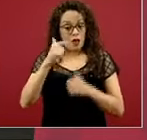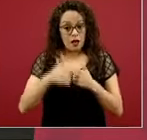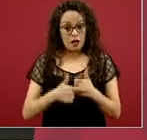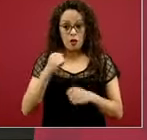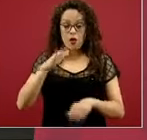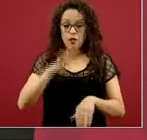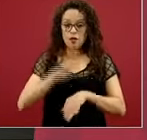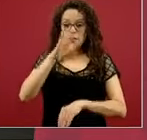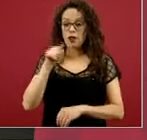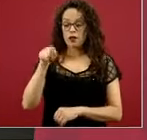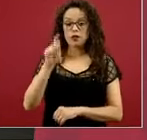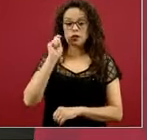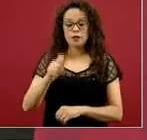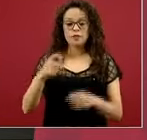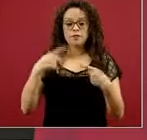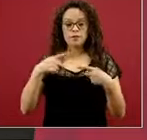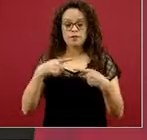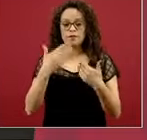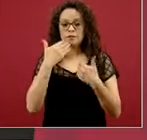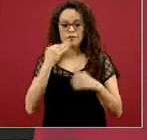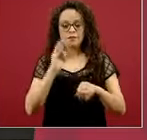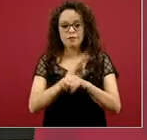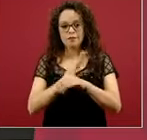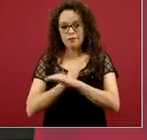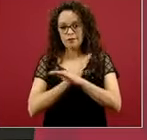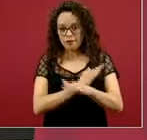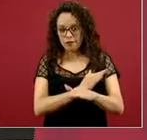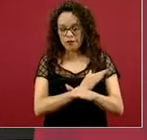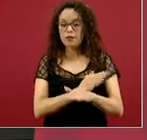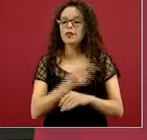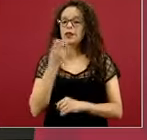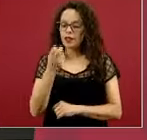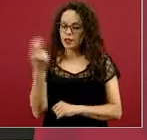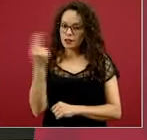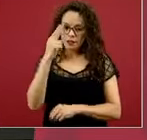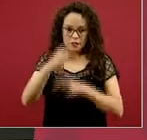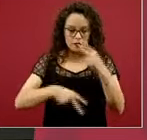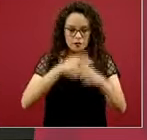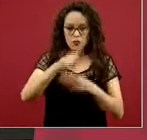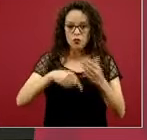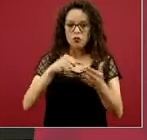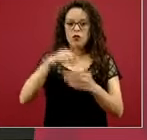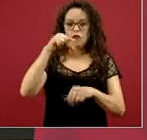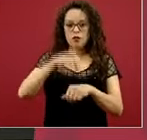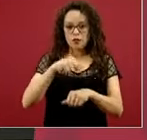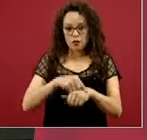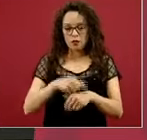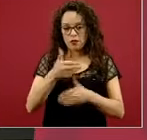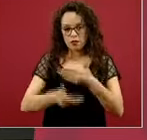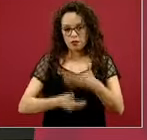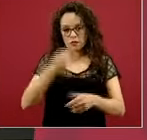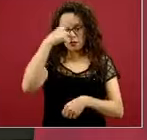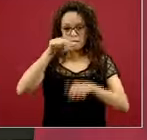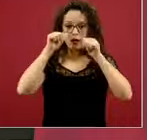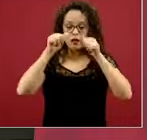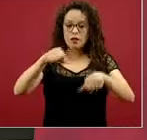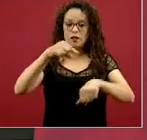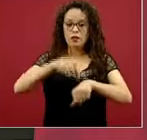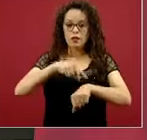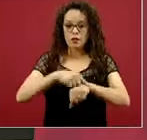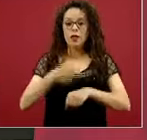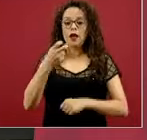si pertenecen a los grupos de riesgo, se acerquen a sus centros de salud, se acerquen con el servicio de atención médica, porque así